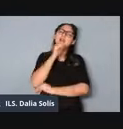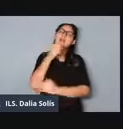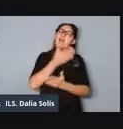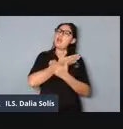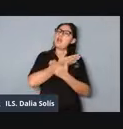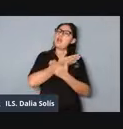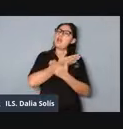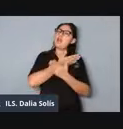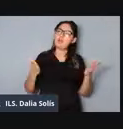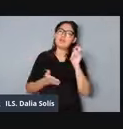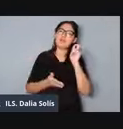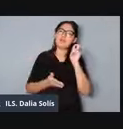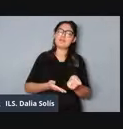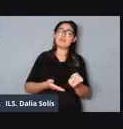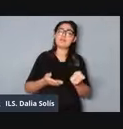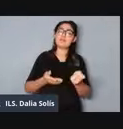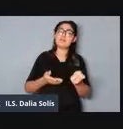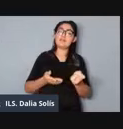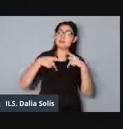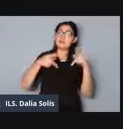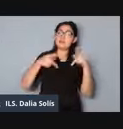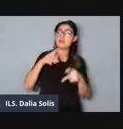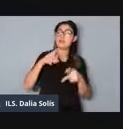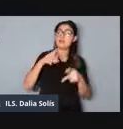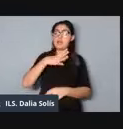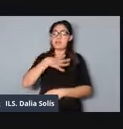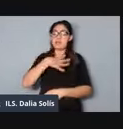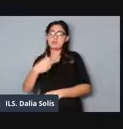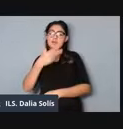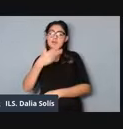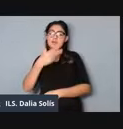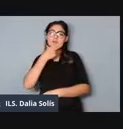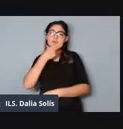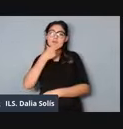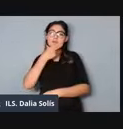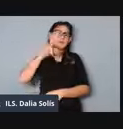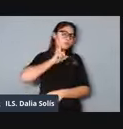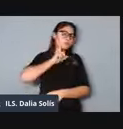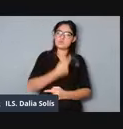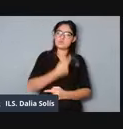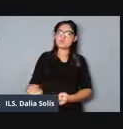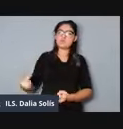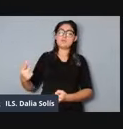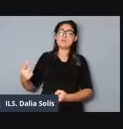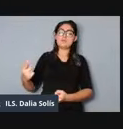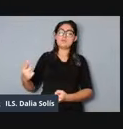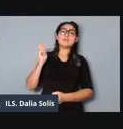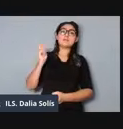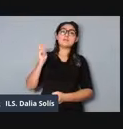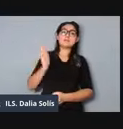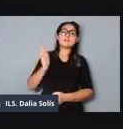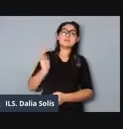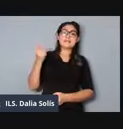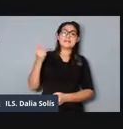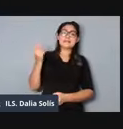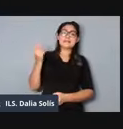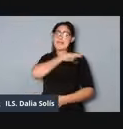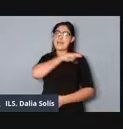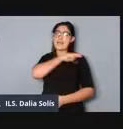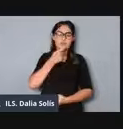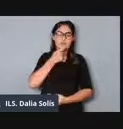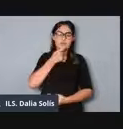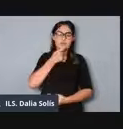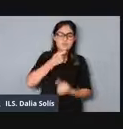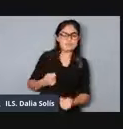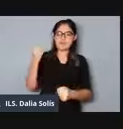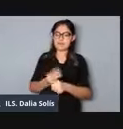y debemos atender esta situación desde la infancia. ¿Cómo? Bueno, preguntarles no cuál es tu